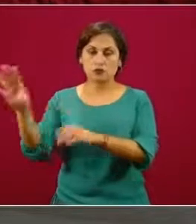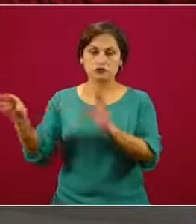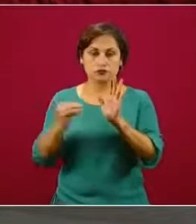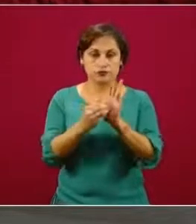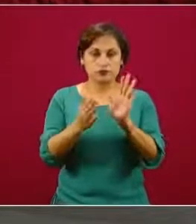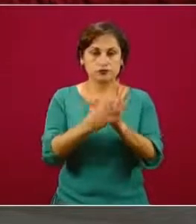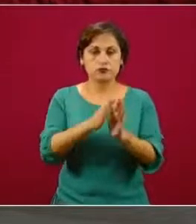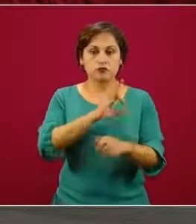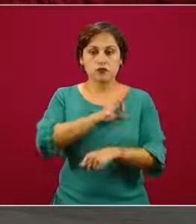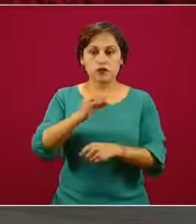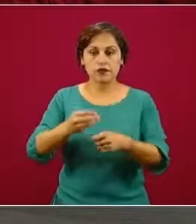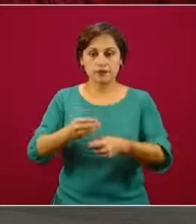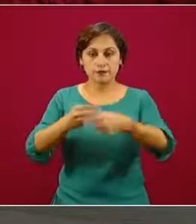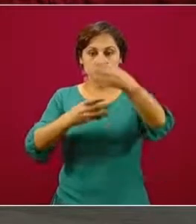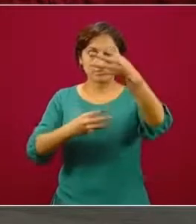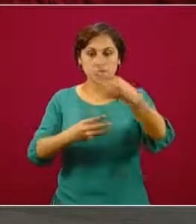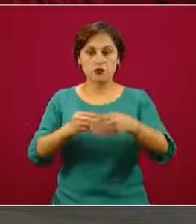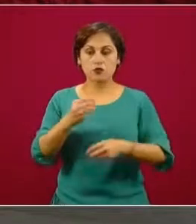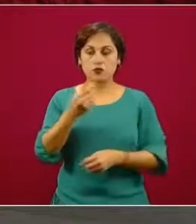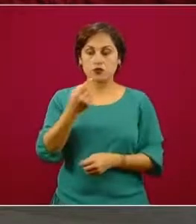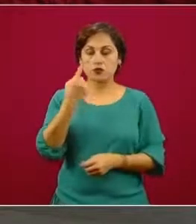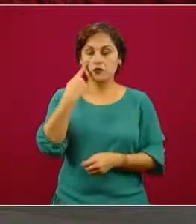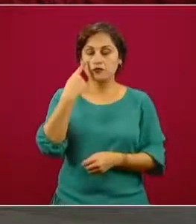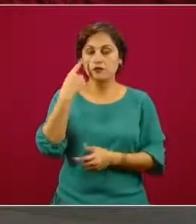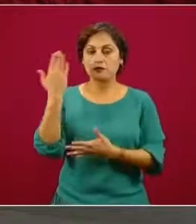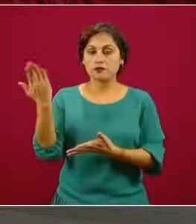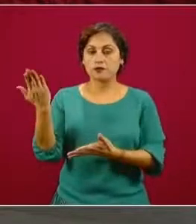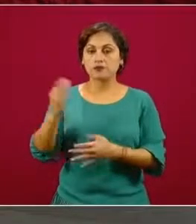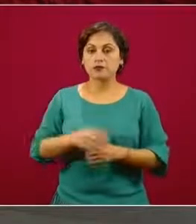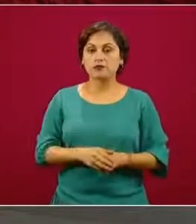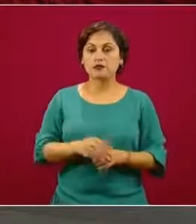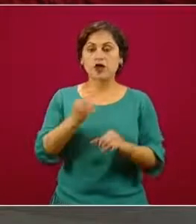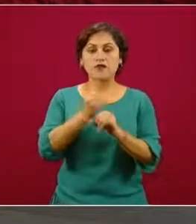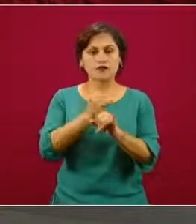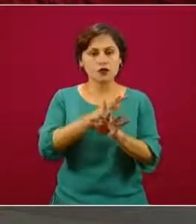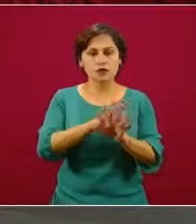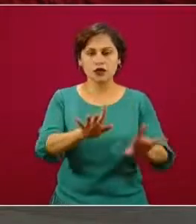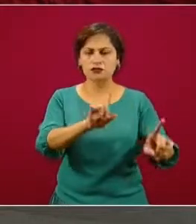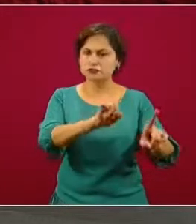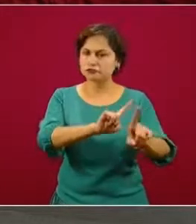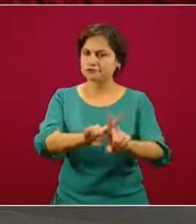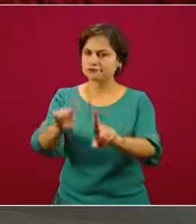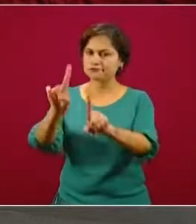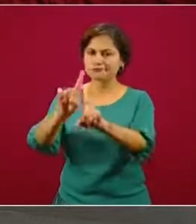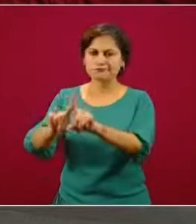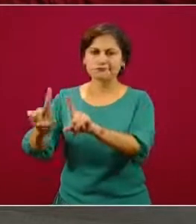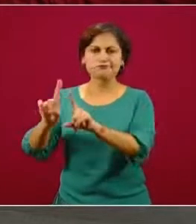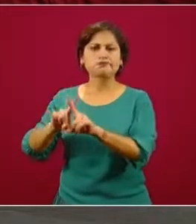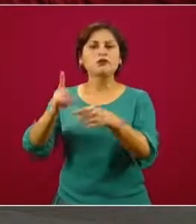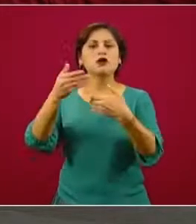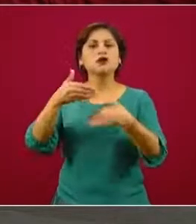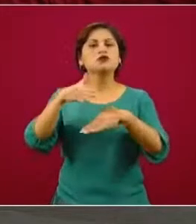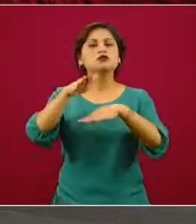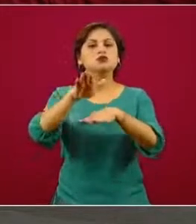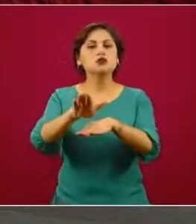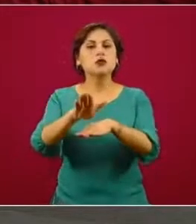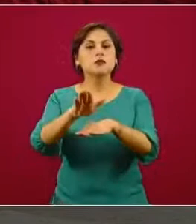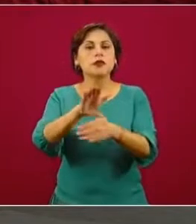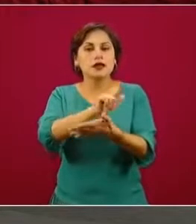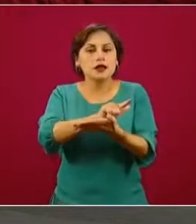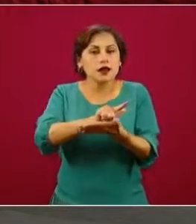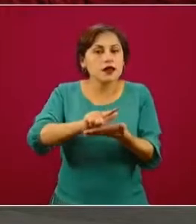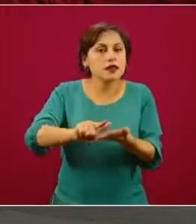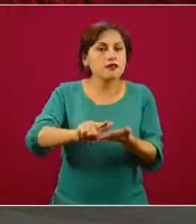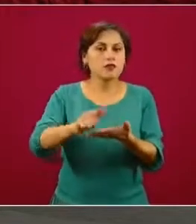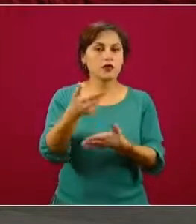poquito, están aquí distintas explicaciones sobre los procedimientos de higiene. En